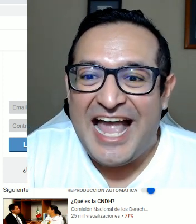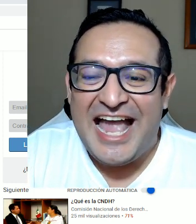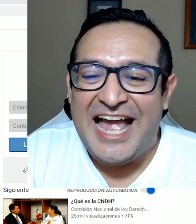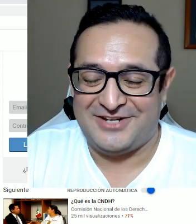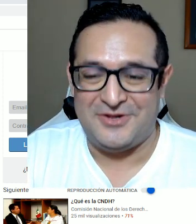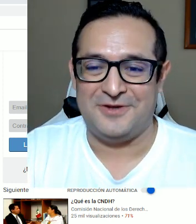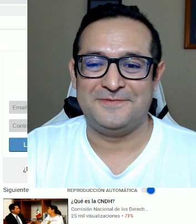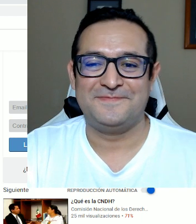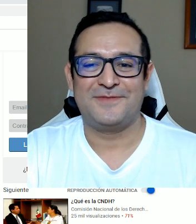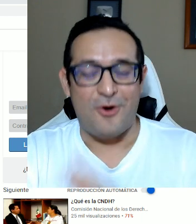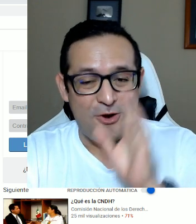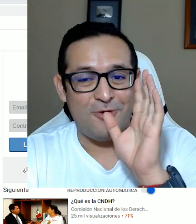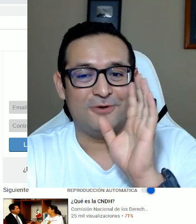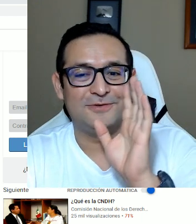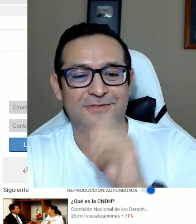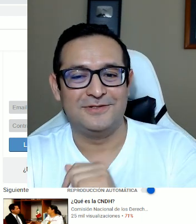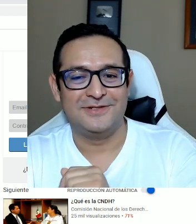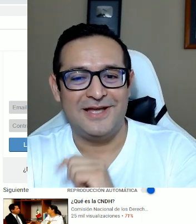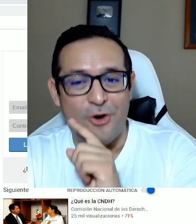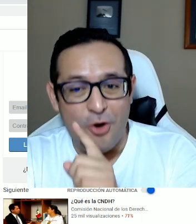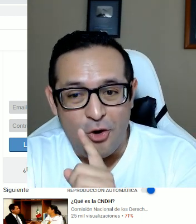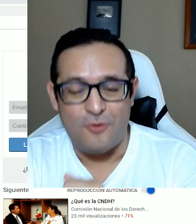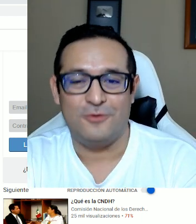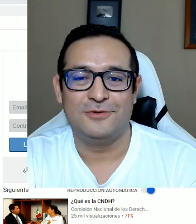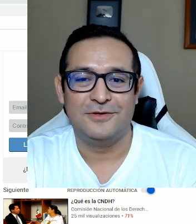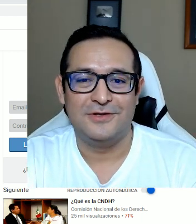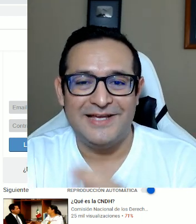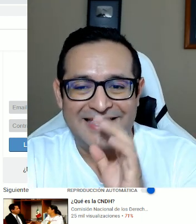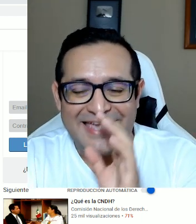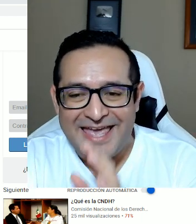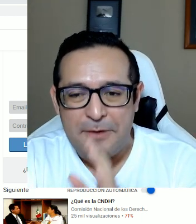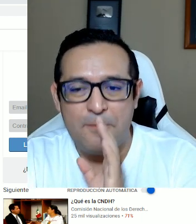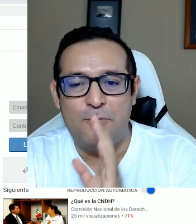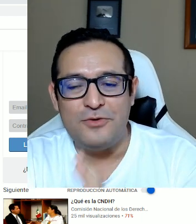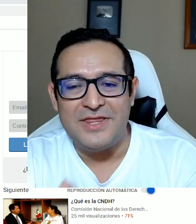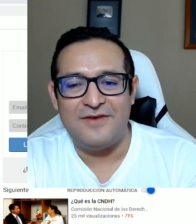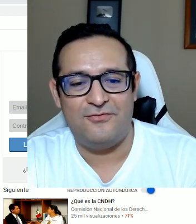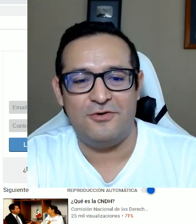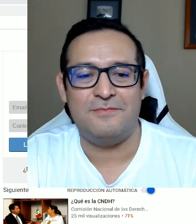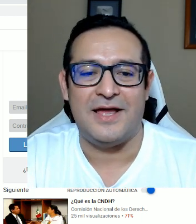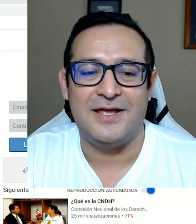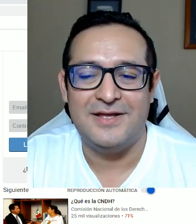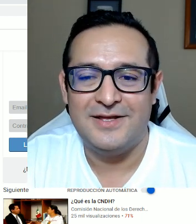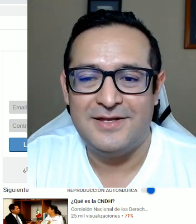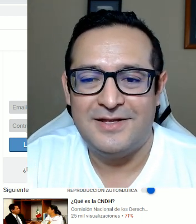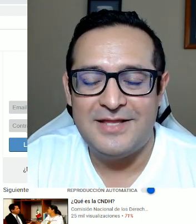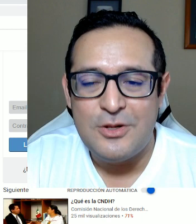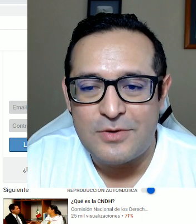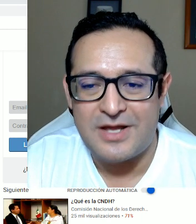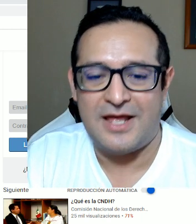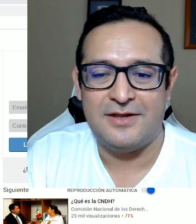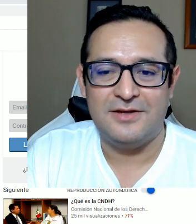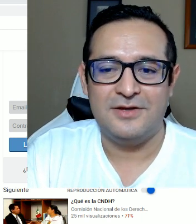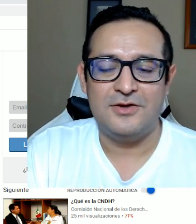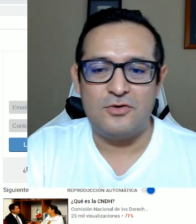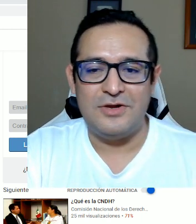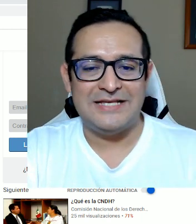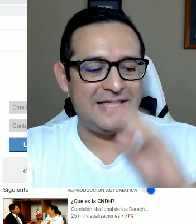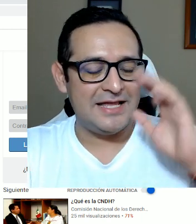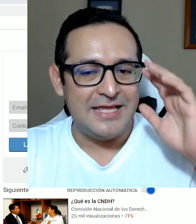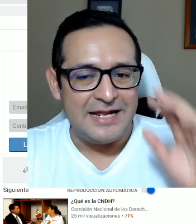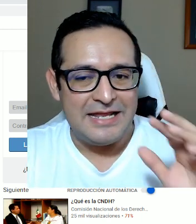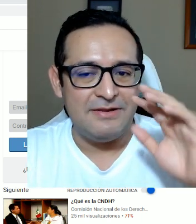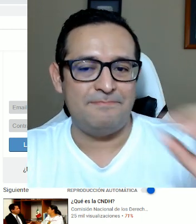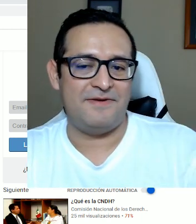no ojo ojo que una forma de lucrar con